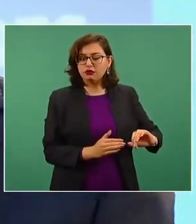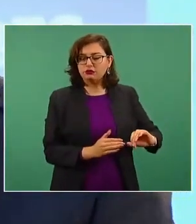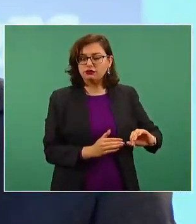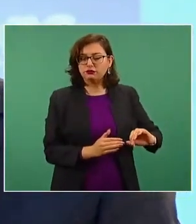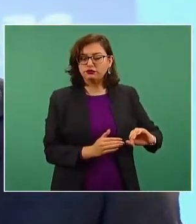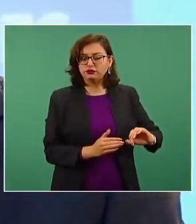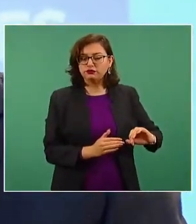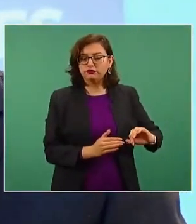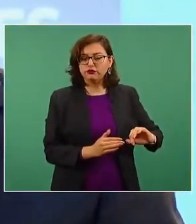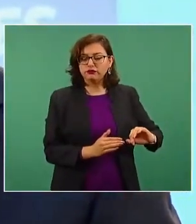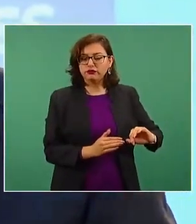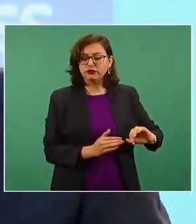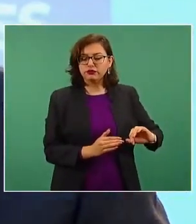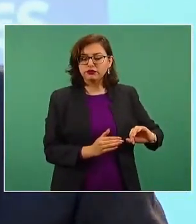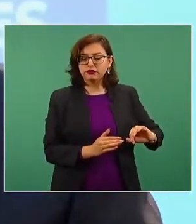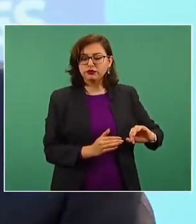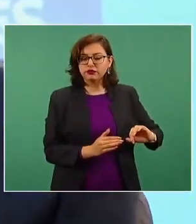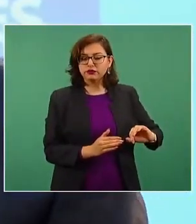están